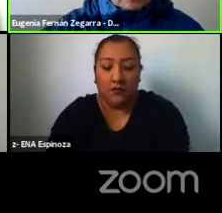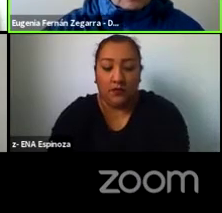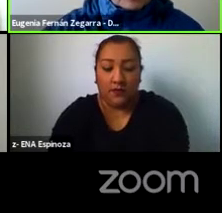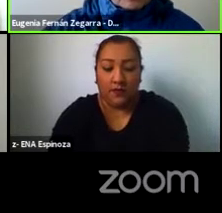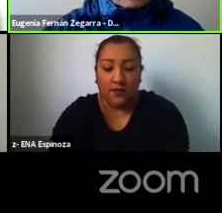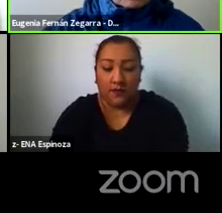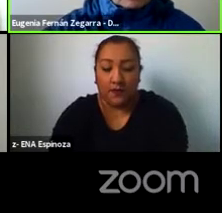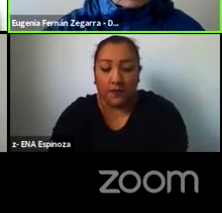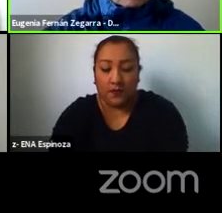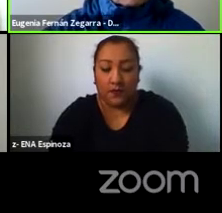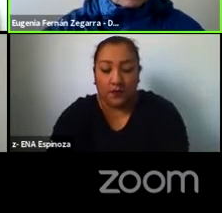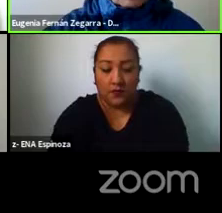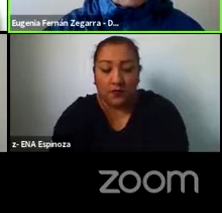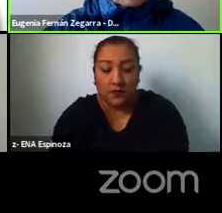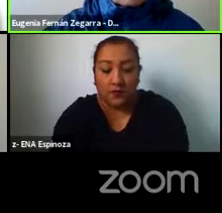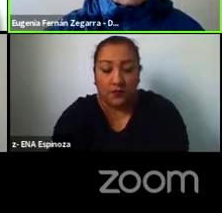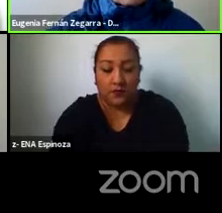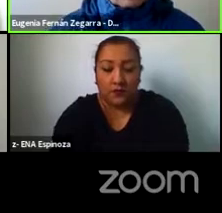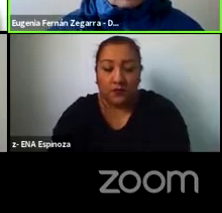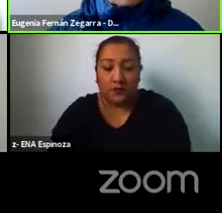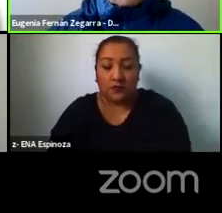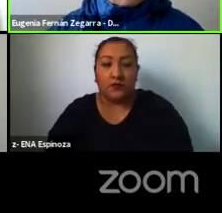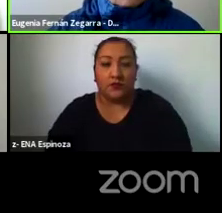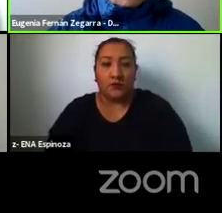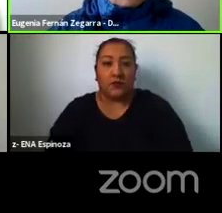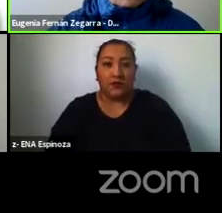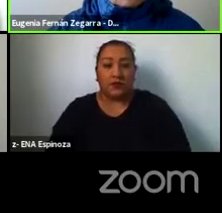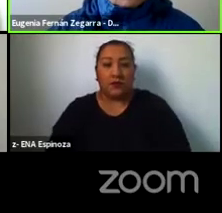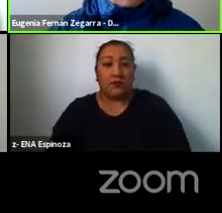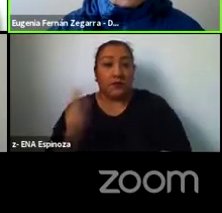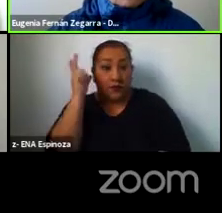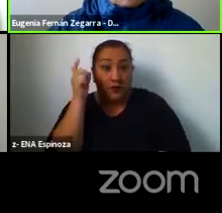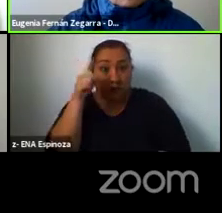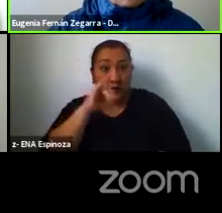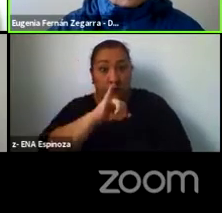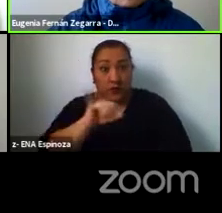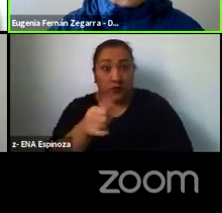Adelante, Janet, ¿estás con el audio?